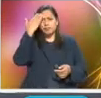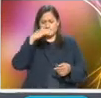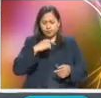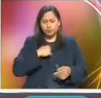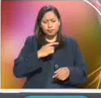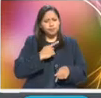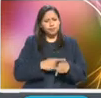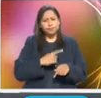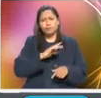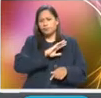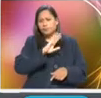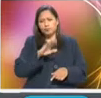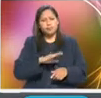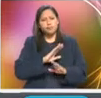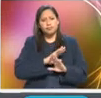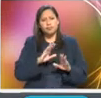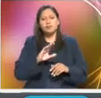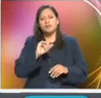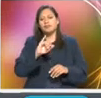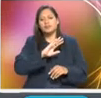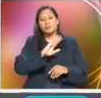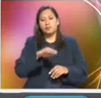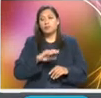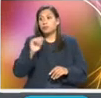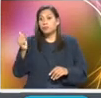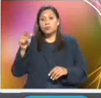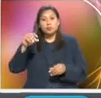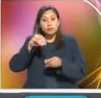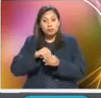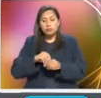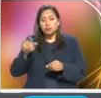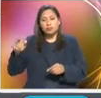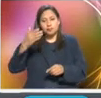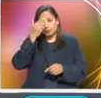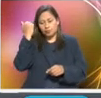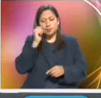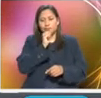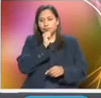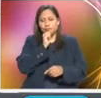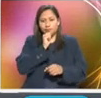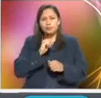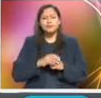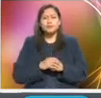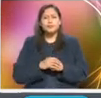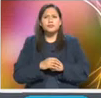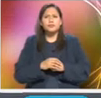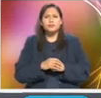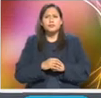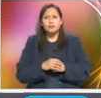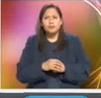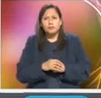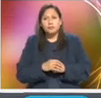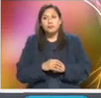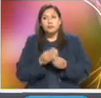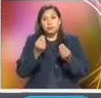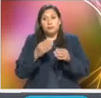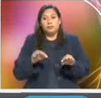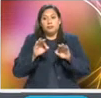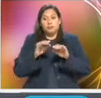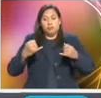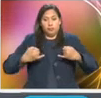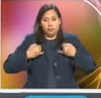que ya están a punto de ir. Hay otros que no lo saben, ¿no? Entonces, aquí lo importante es que el